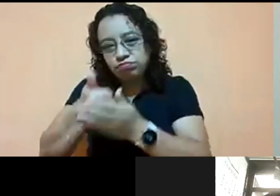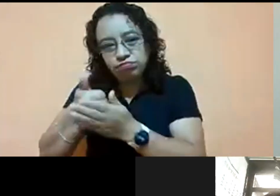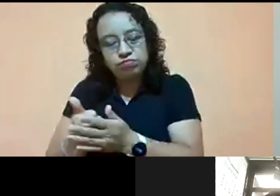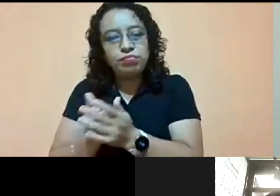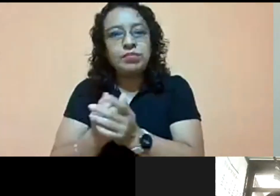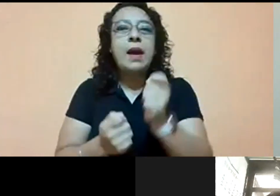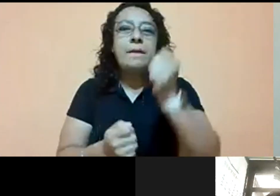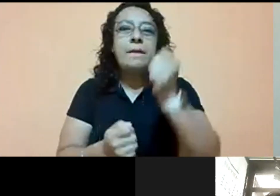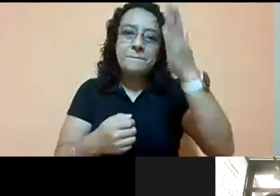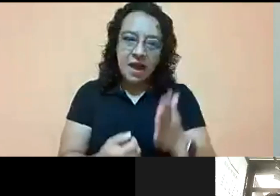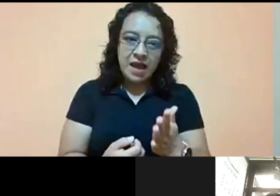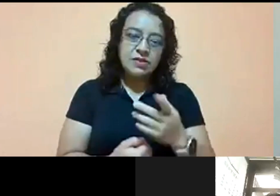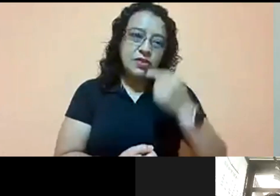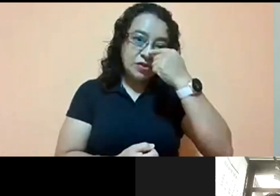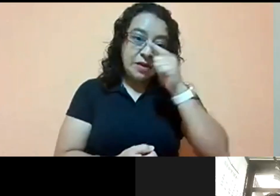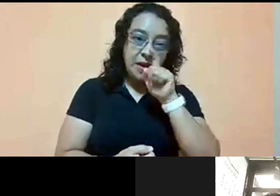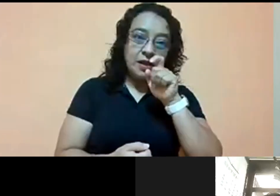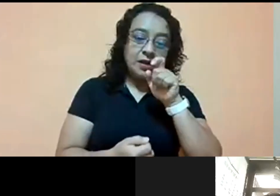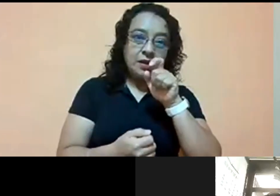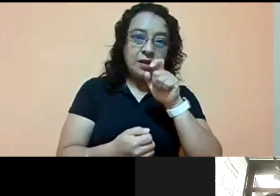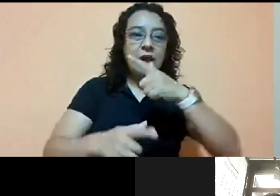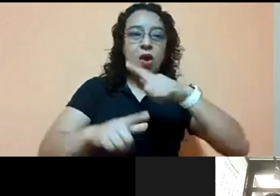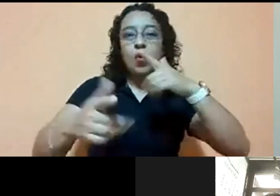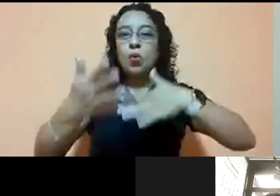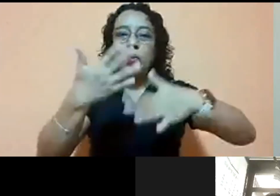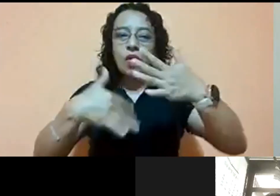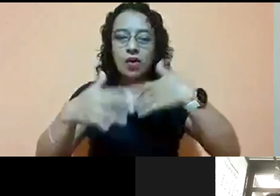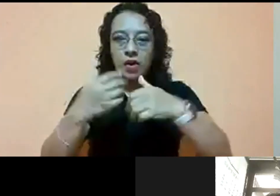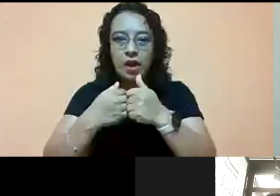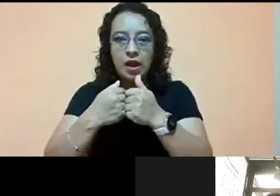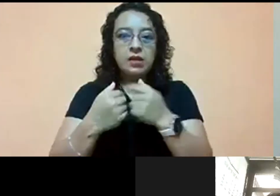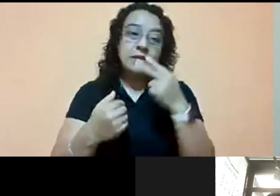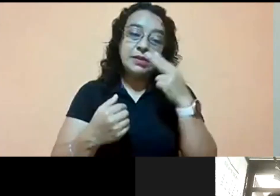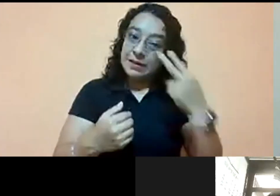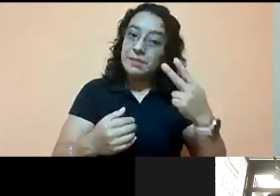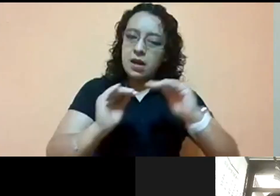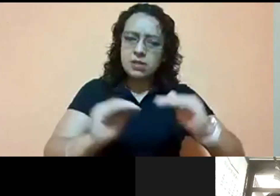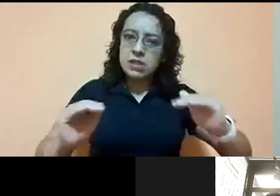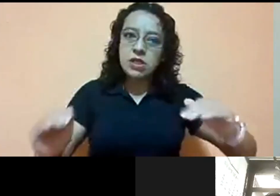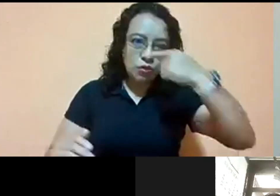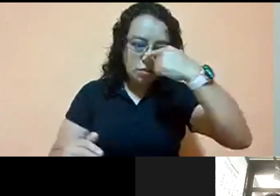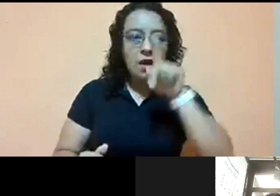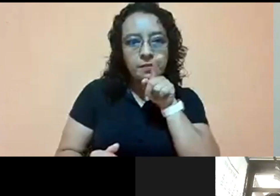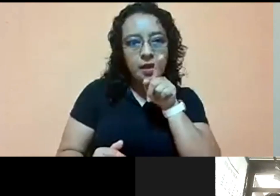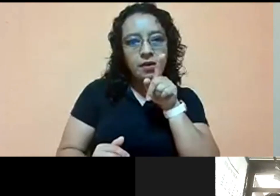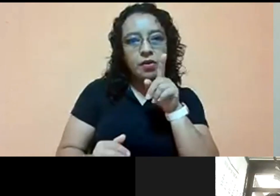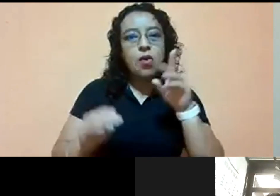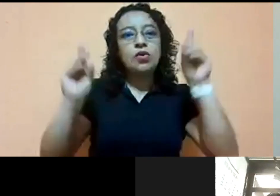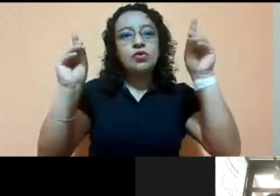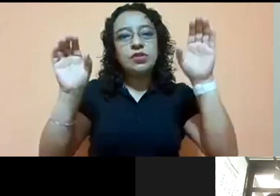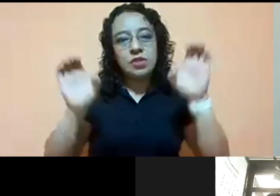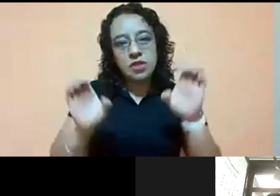en escuelas regulares que atienden niños con alguna necesidad educativa especial asociada a